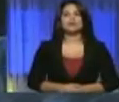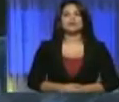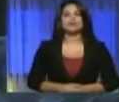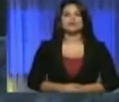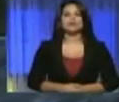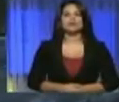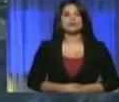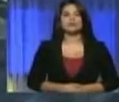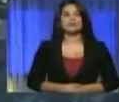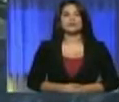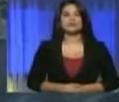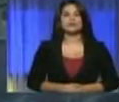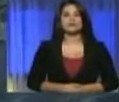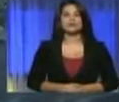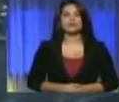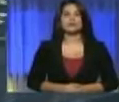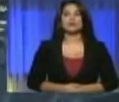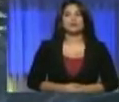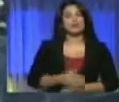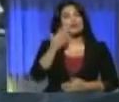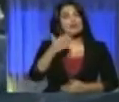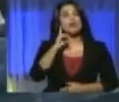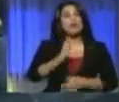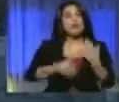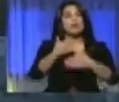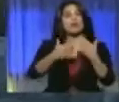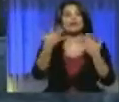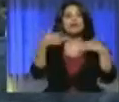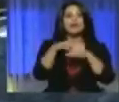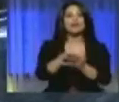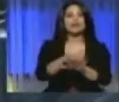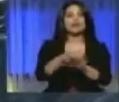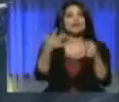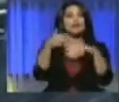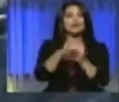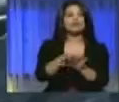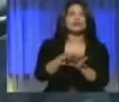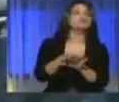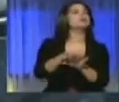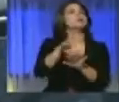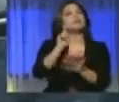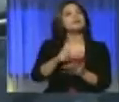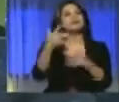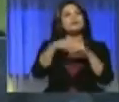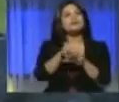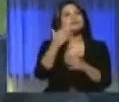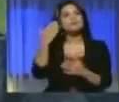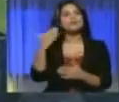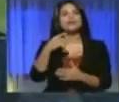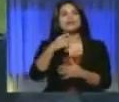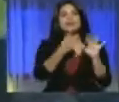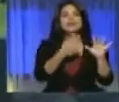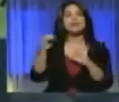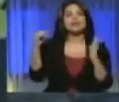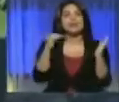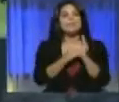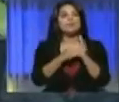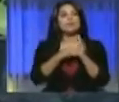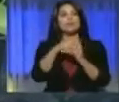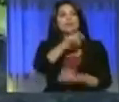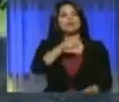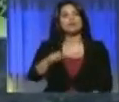un nivel cada vez superior de integración de las fuerzas especiales que tenemos ahora. 60.000 hombres tenemos en fuerzas